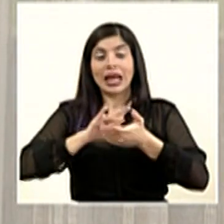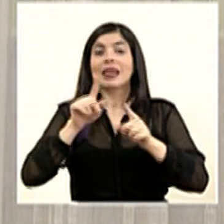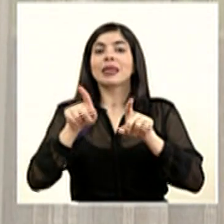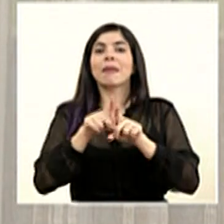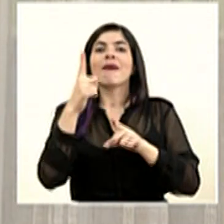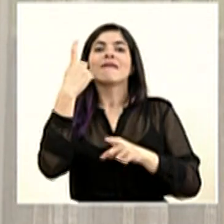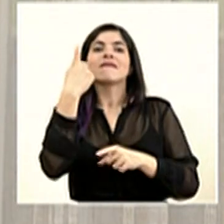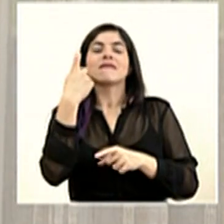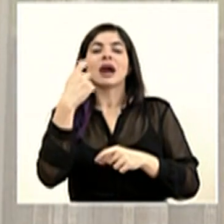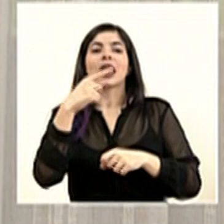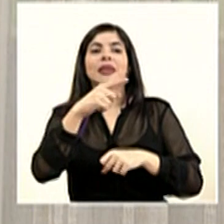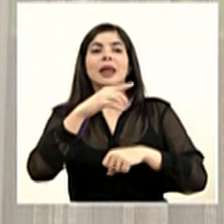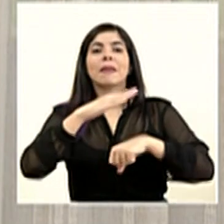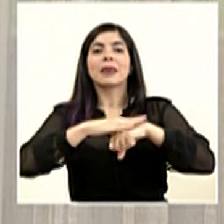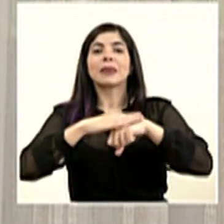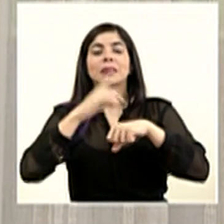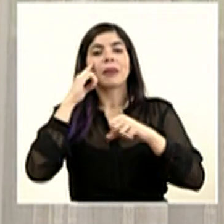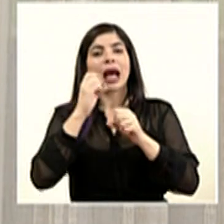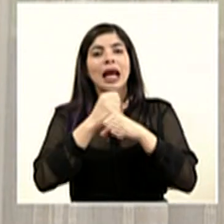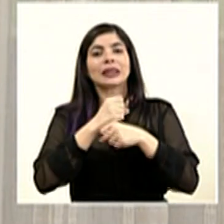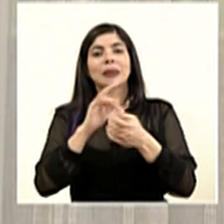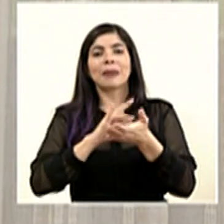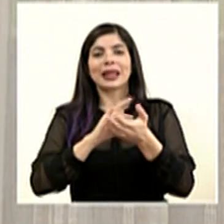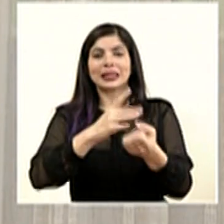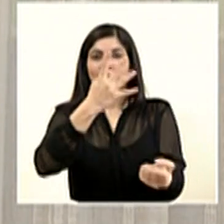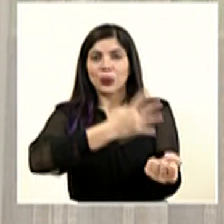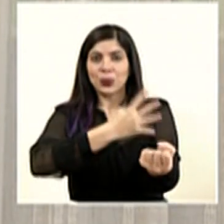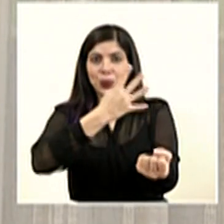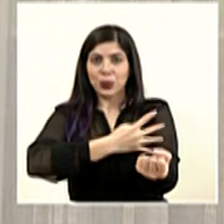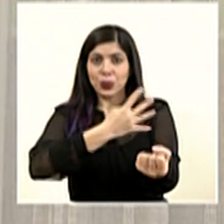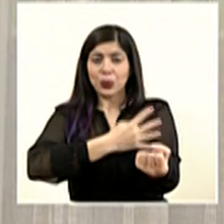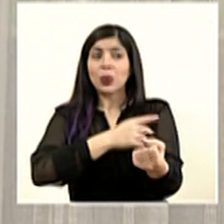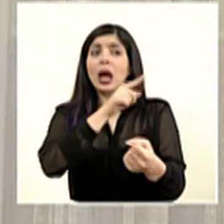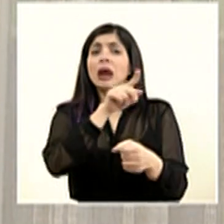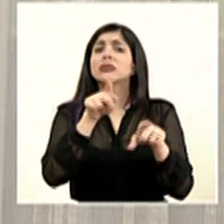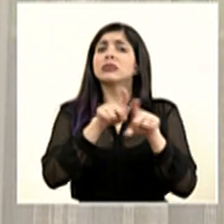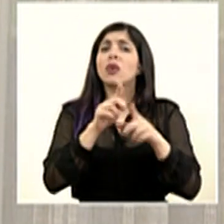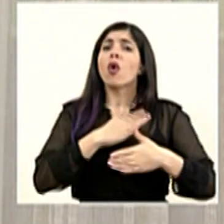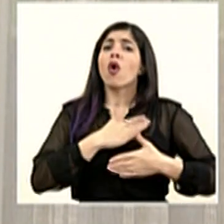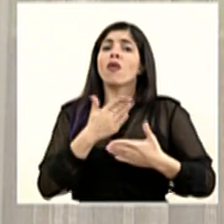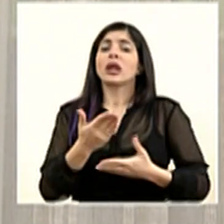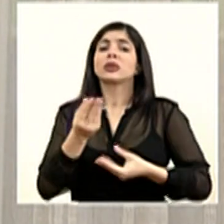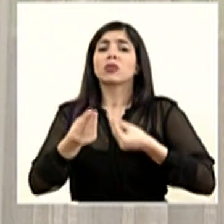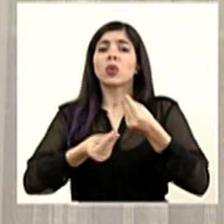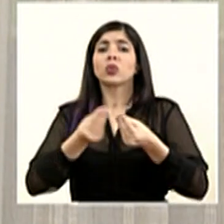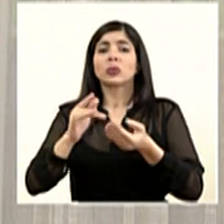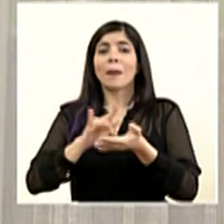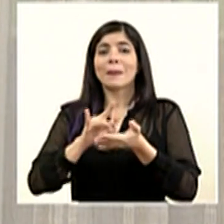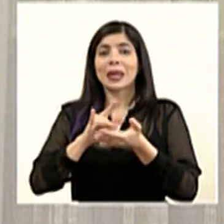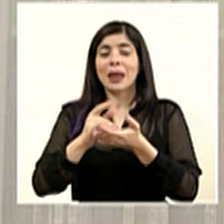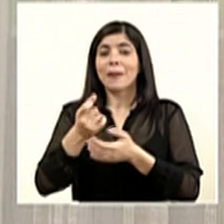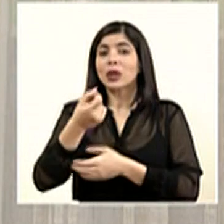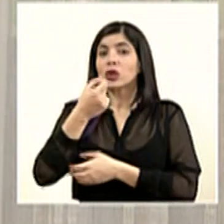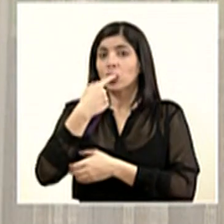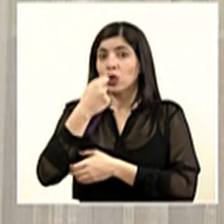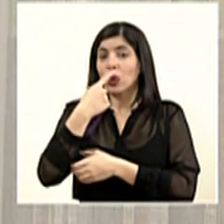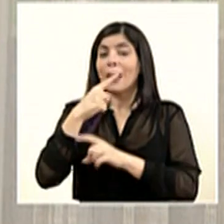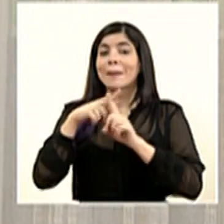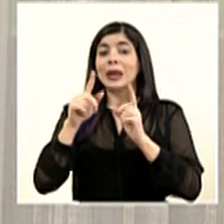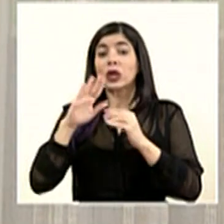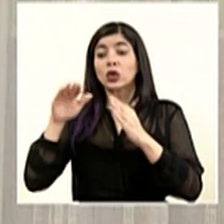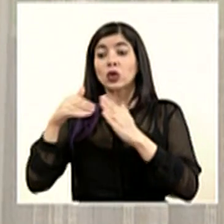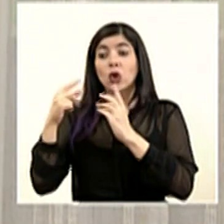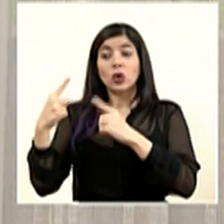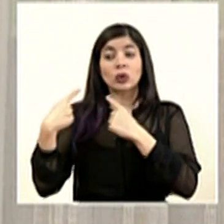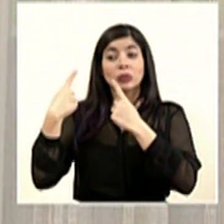producir medicamentos intravenosos. Es cierto que ellos también ofrecieron la producción del medicamento oral, sin embargo, todos los